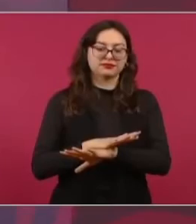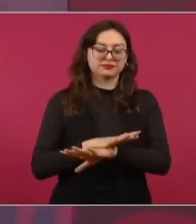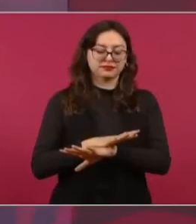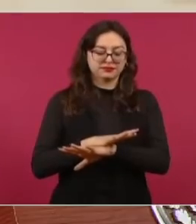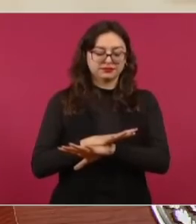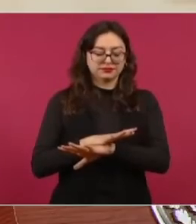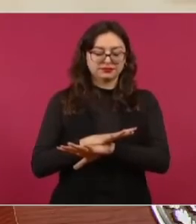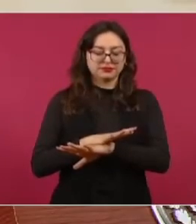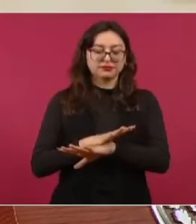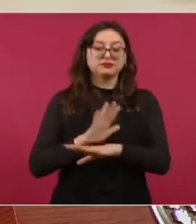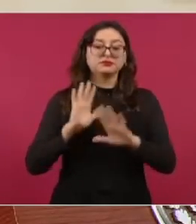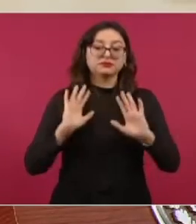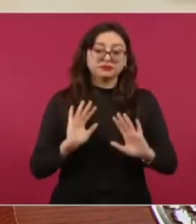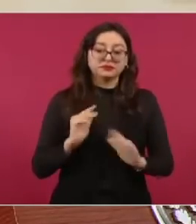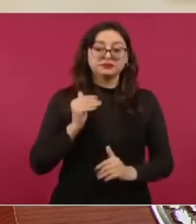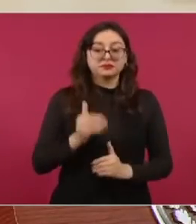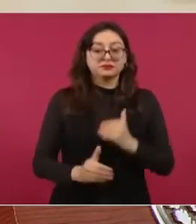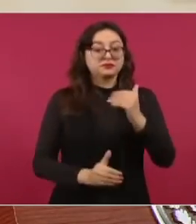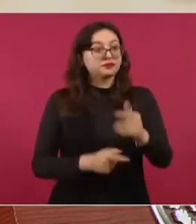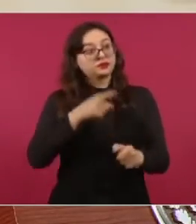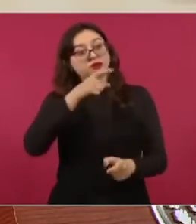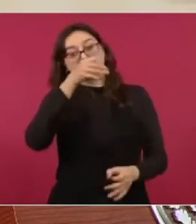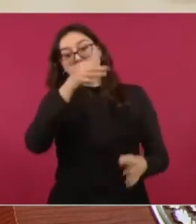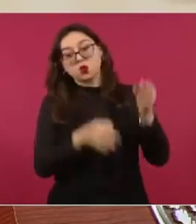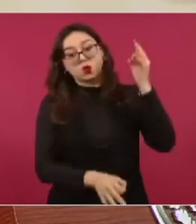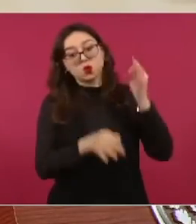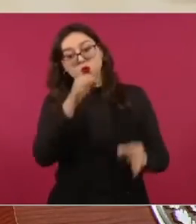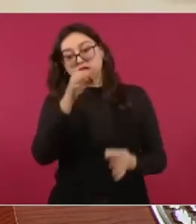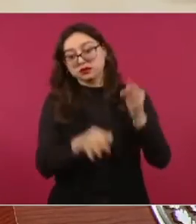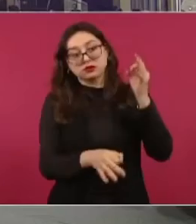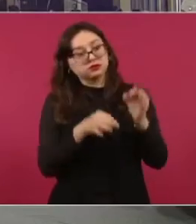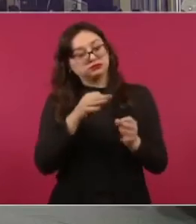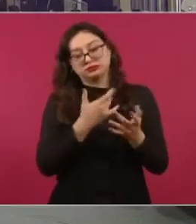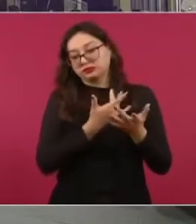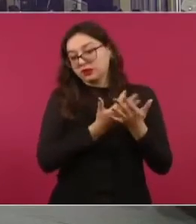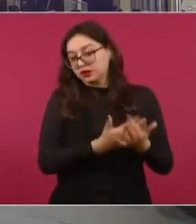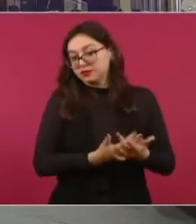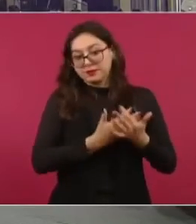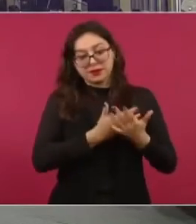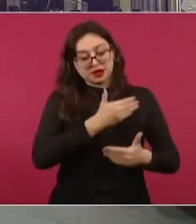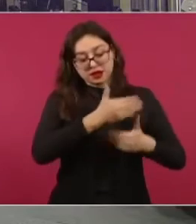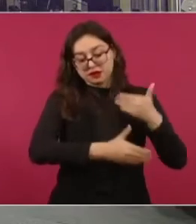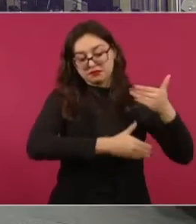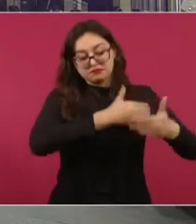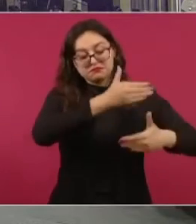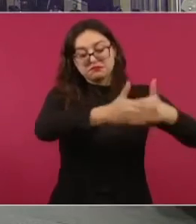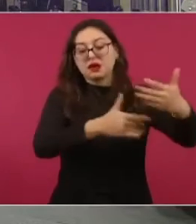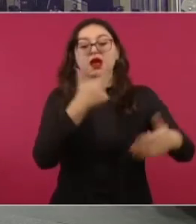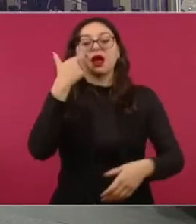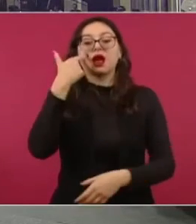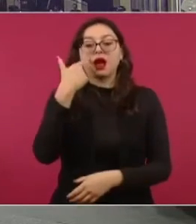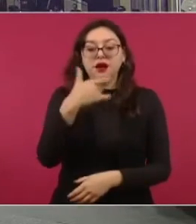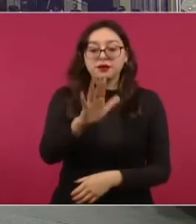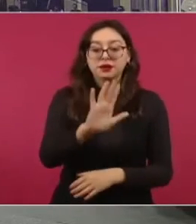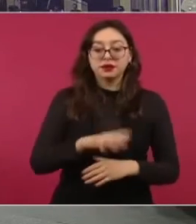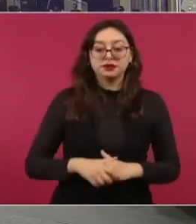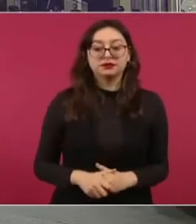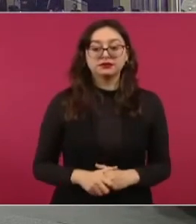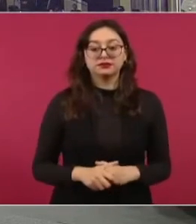Entonces vamos a esperar a ver en qué concluye todo esto, ¿sí?